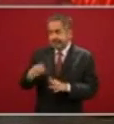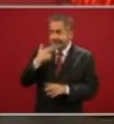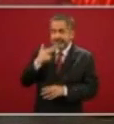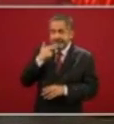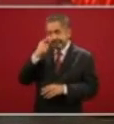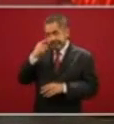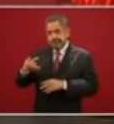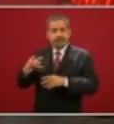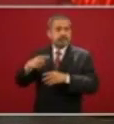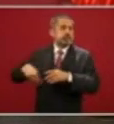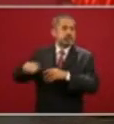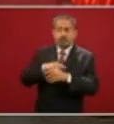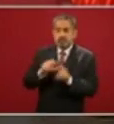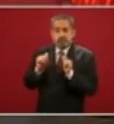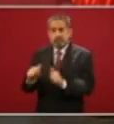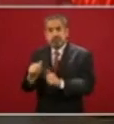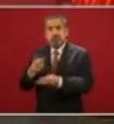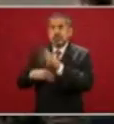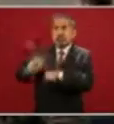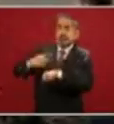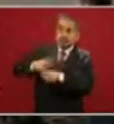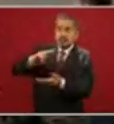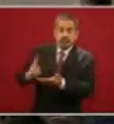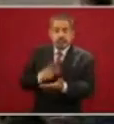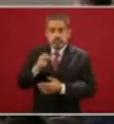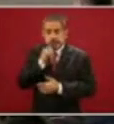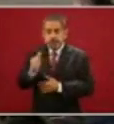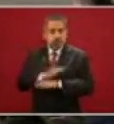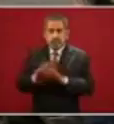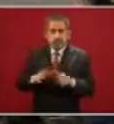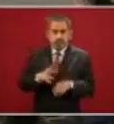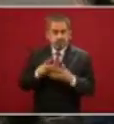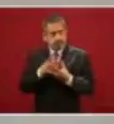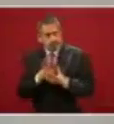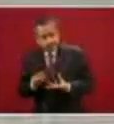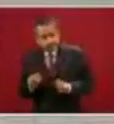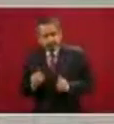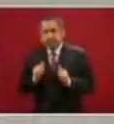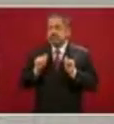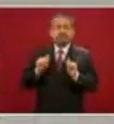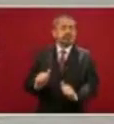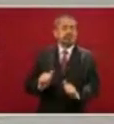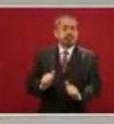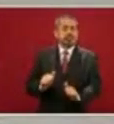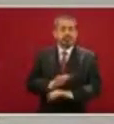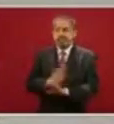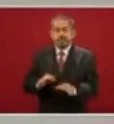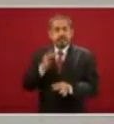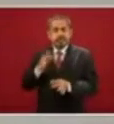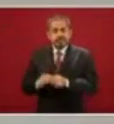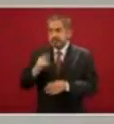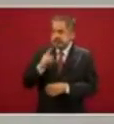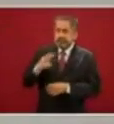excelente noticia, porque no habiendo afectado de manera significativa a las personas, se vuelven el